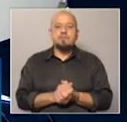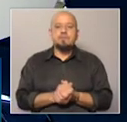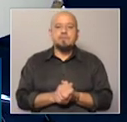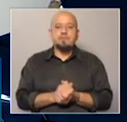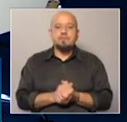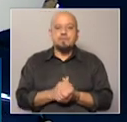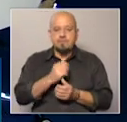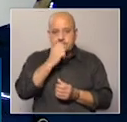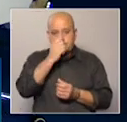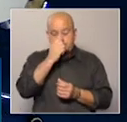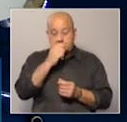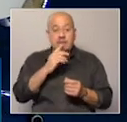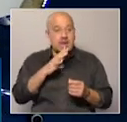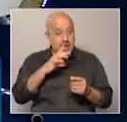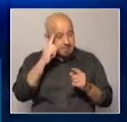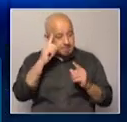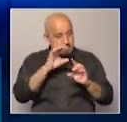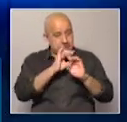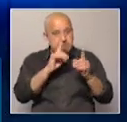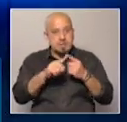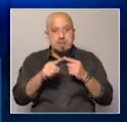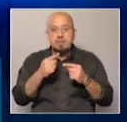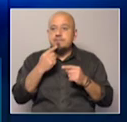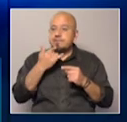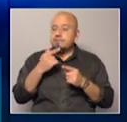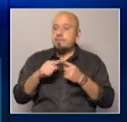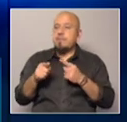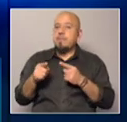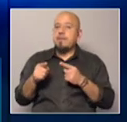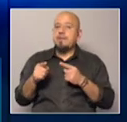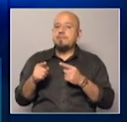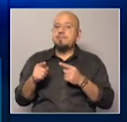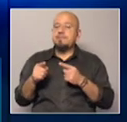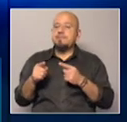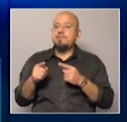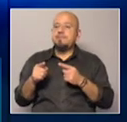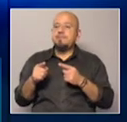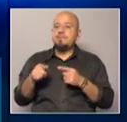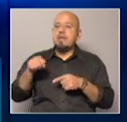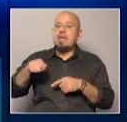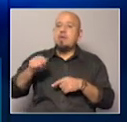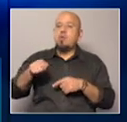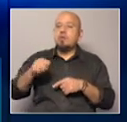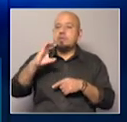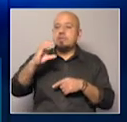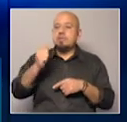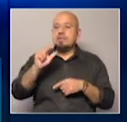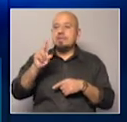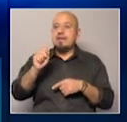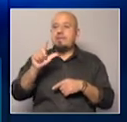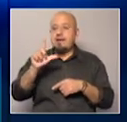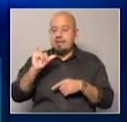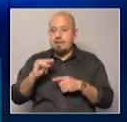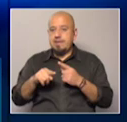Bien, hay excepciones claras. Sí, y sabes que nos puso un ejemplo, me parece bastante claro, el doctor, el juez Eduardo Cavalli, es ministro del Tribunal